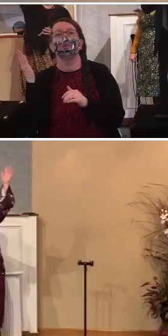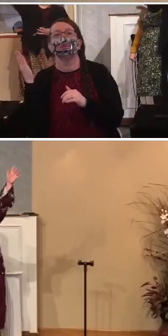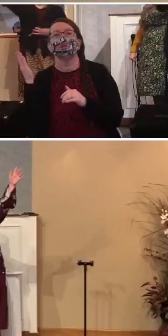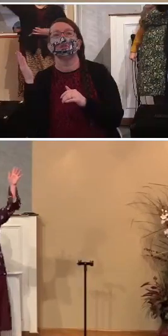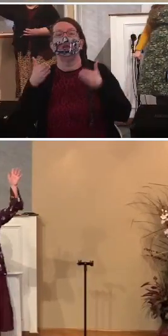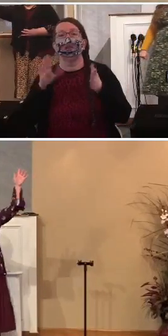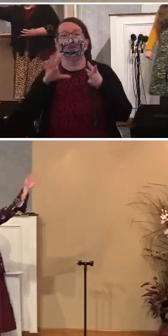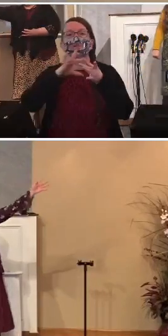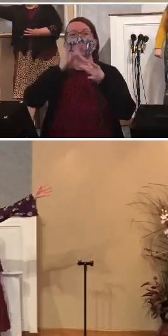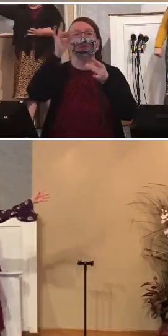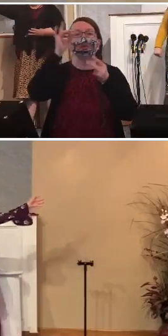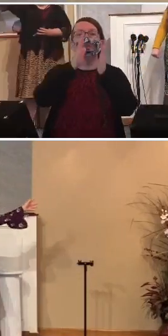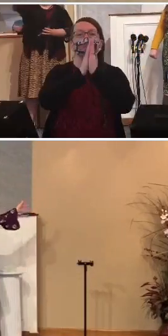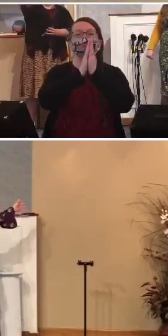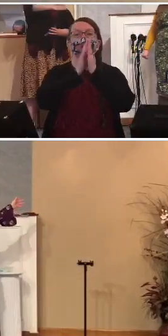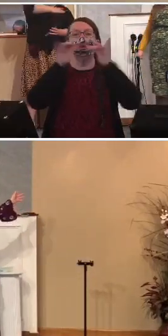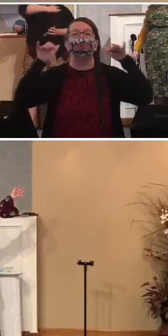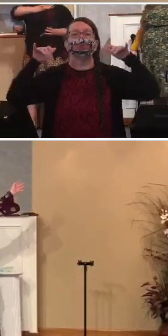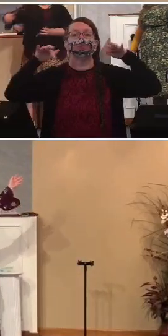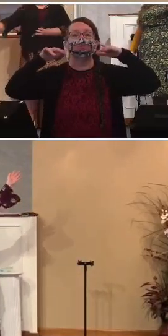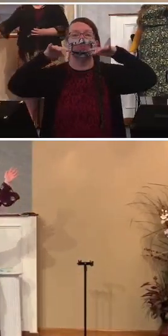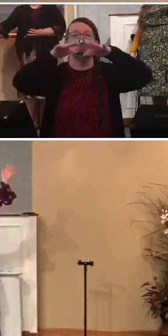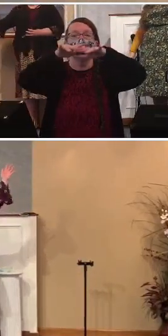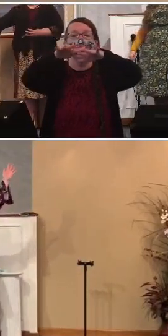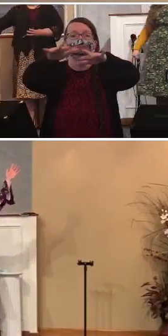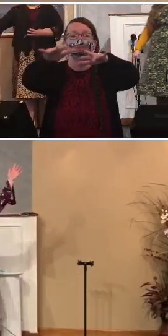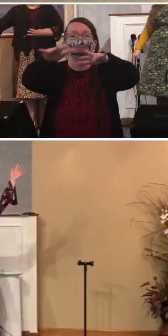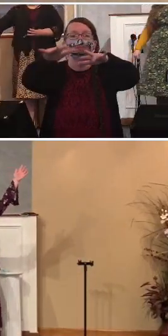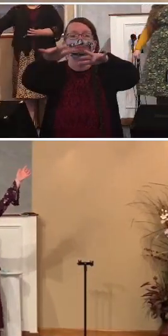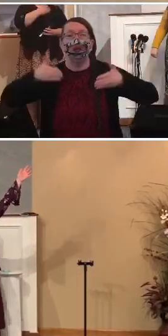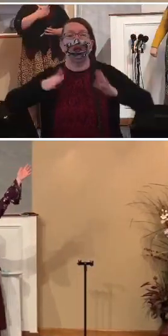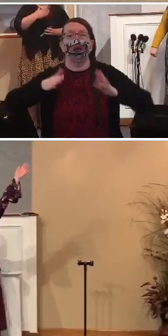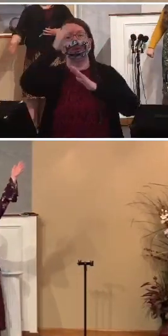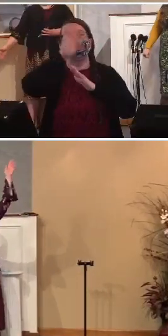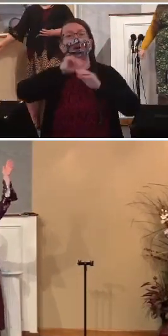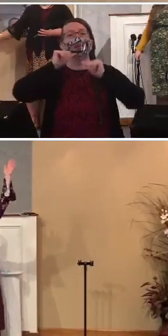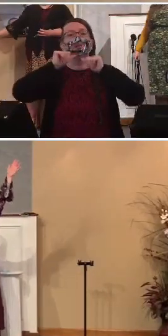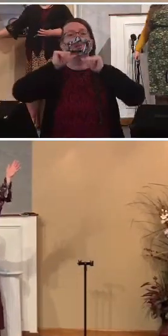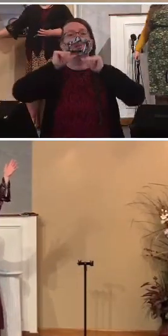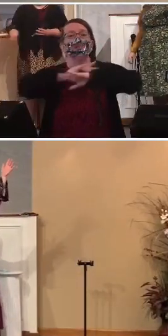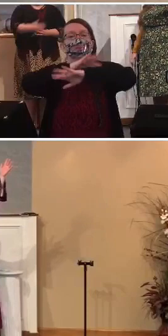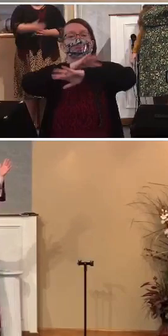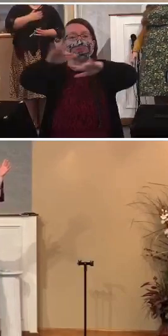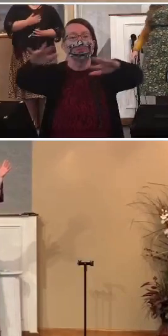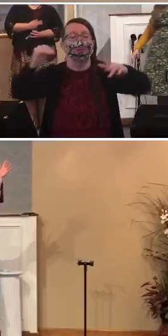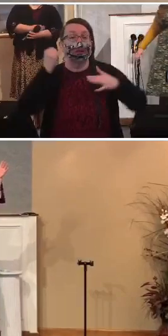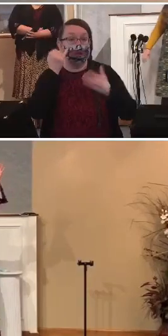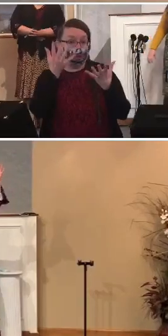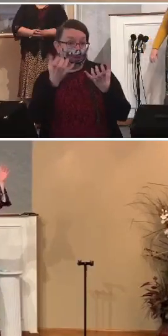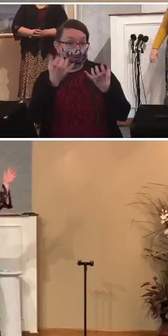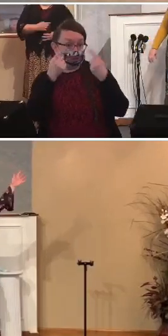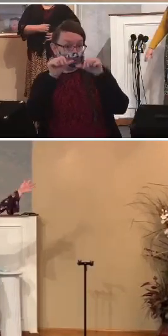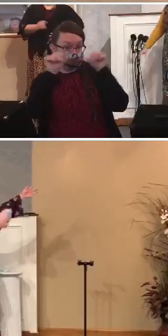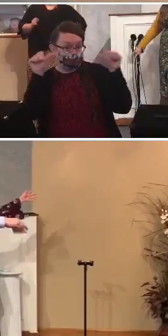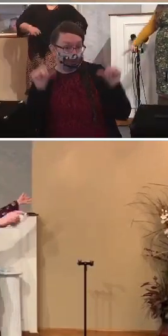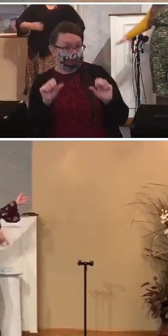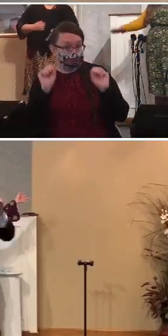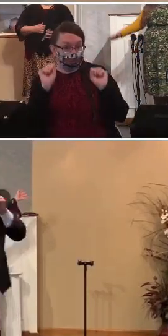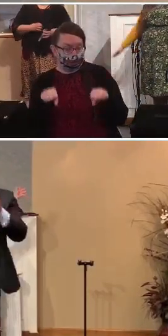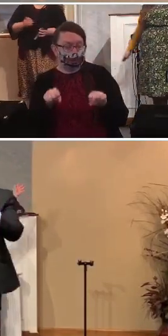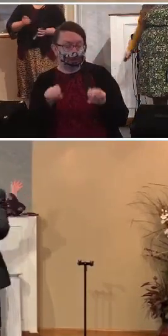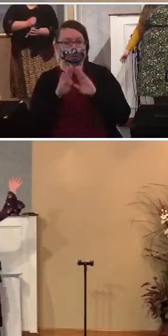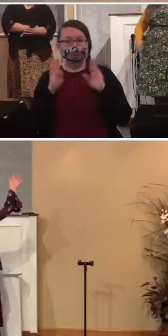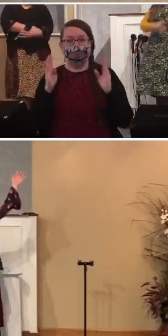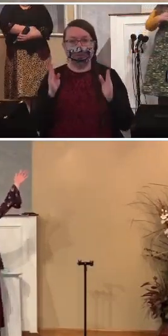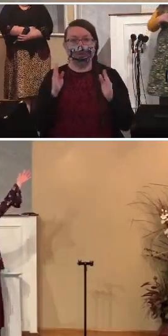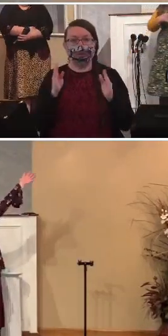Vamos a dejar que el espíritu de adoración se llene en ese lugar. Deja que Dios se mueva sobre ti. Si tú quieres venir al altar, ven al altar y mantén